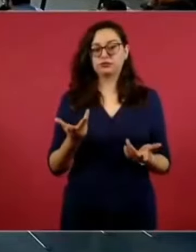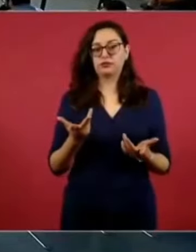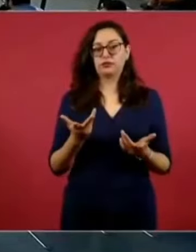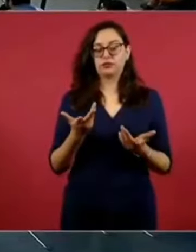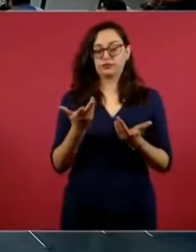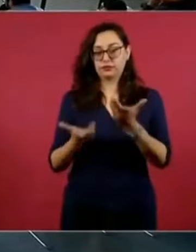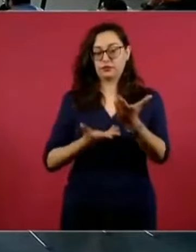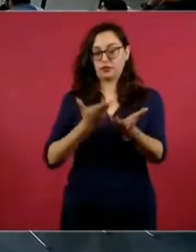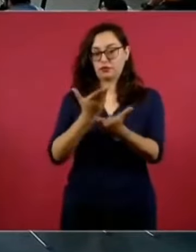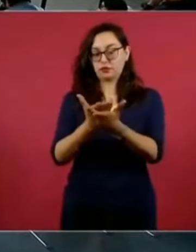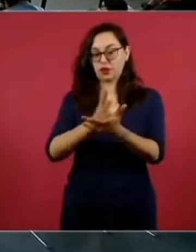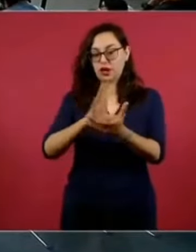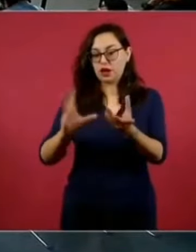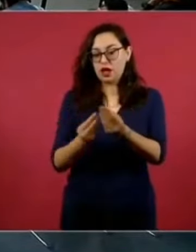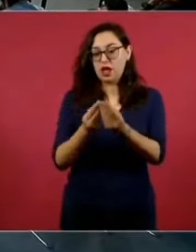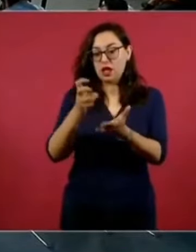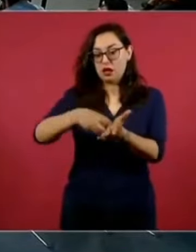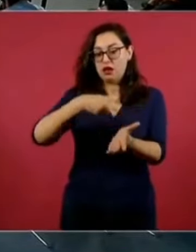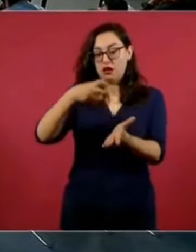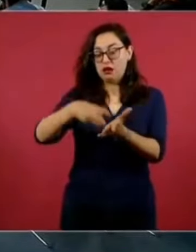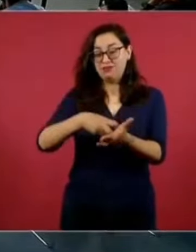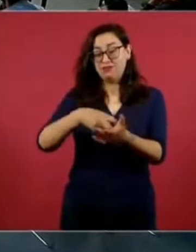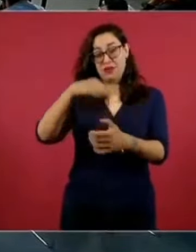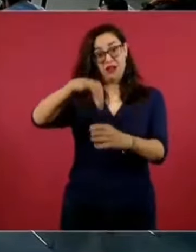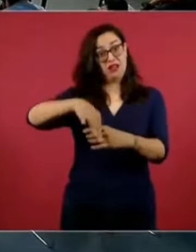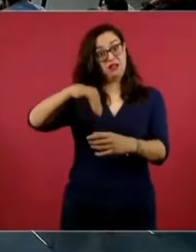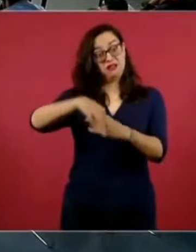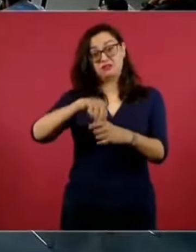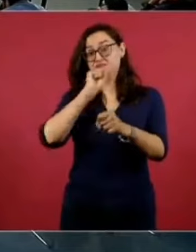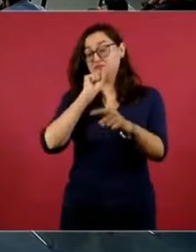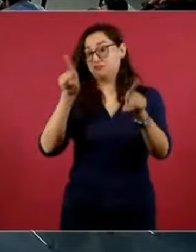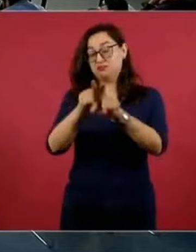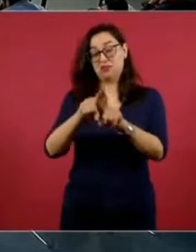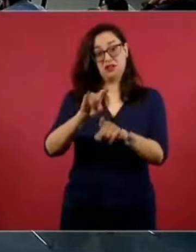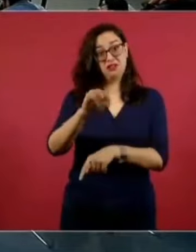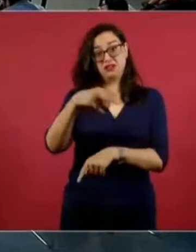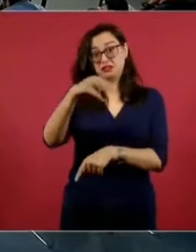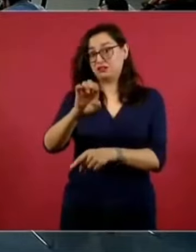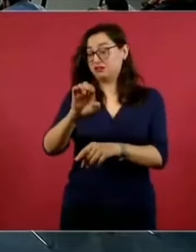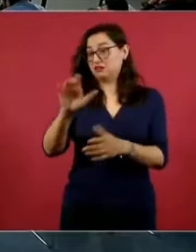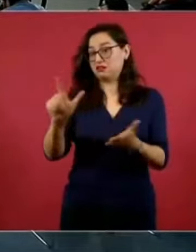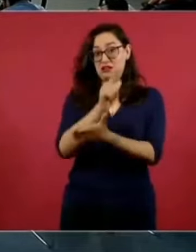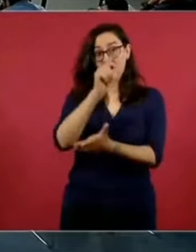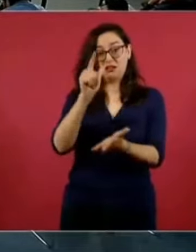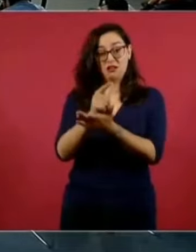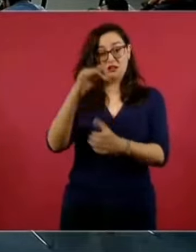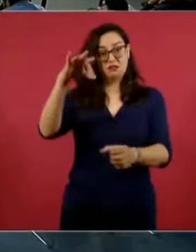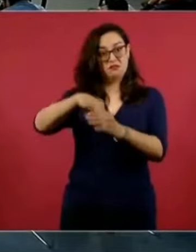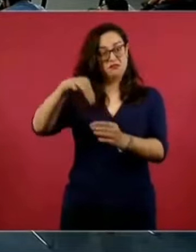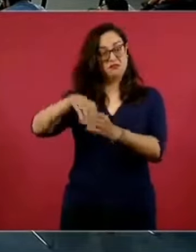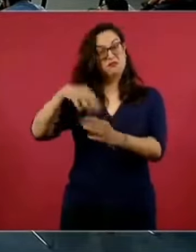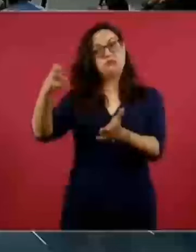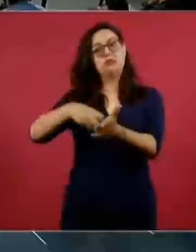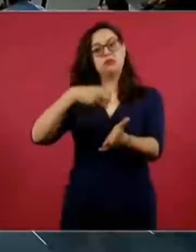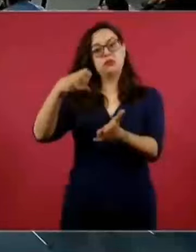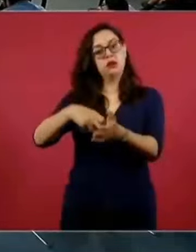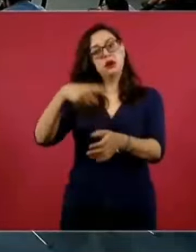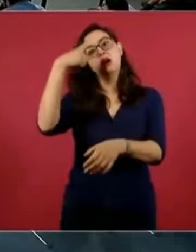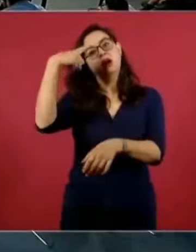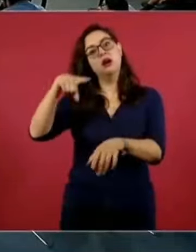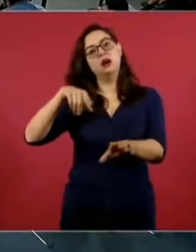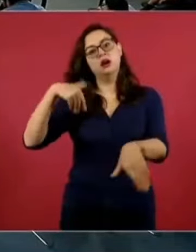reformas va eh la reforma electoral Y qué tanto pues se amplía para que en las próximas elecciones